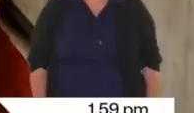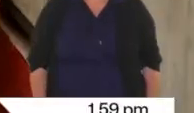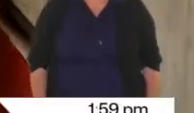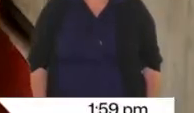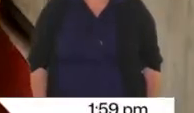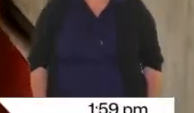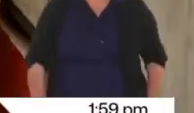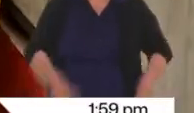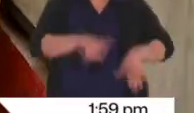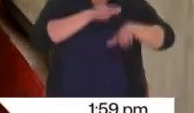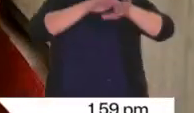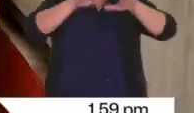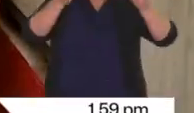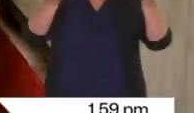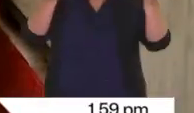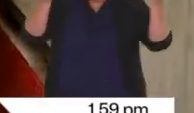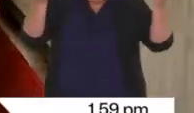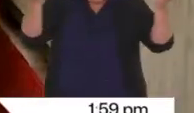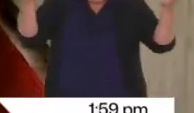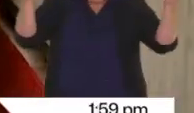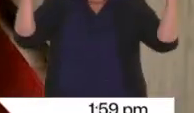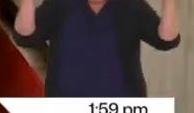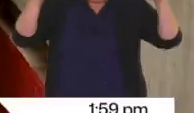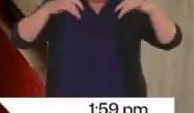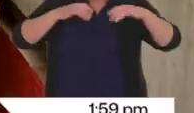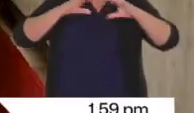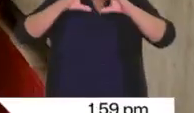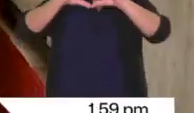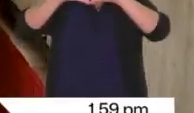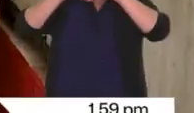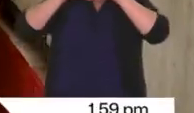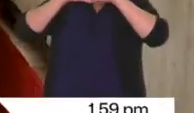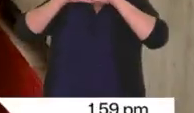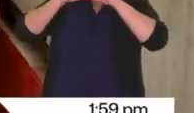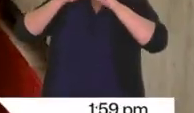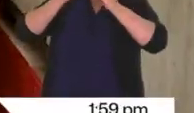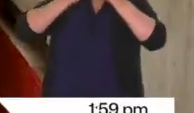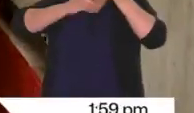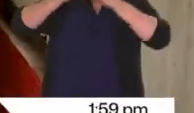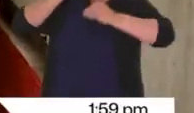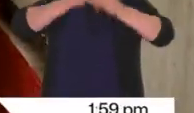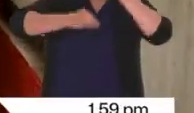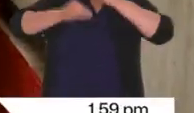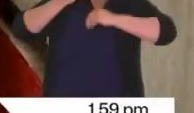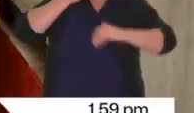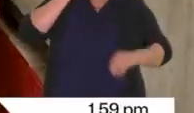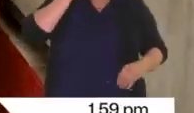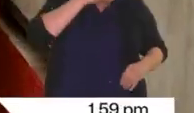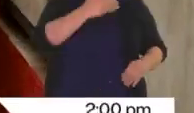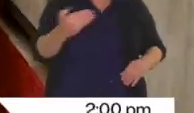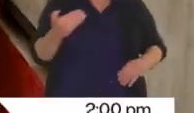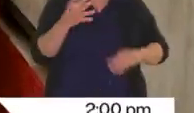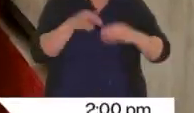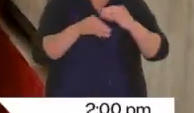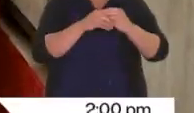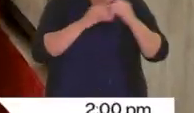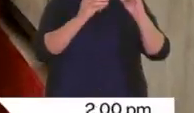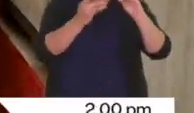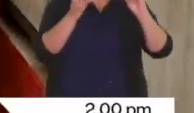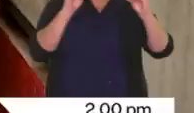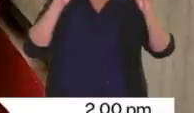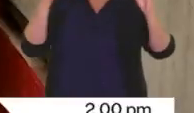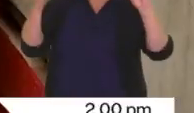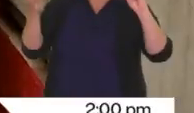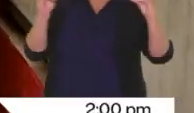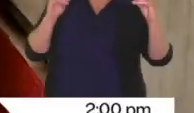invitadísimos entonces a que vengan se coman una hamburguesa vengan en plan familiar vengan con sus niños Y de paso Los incentiven a un